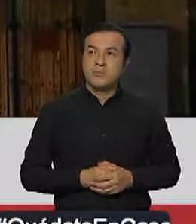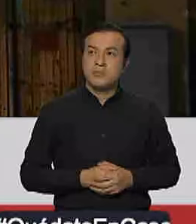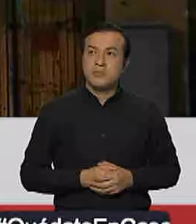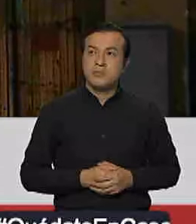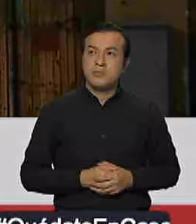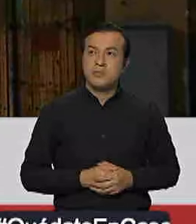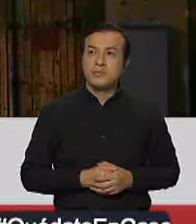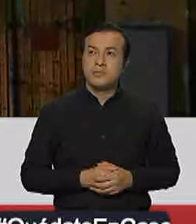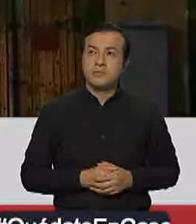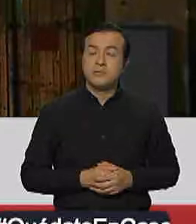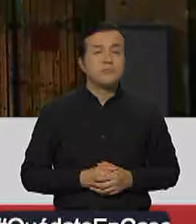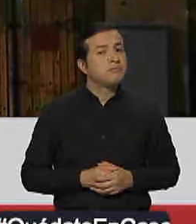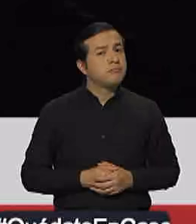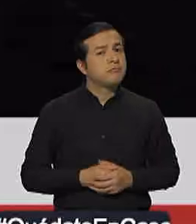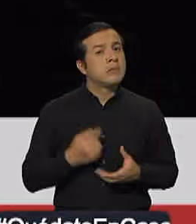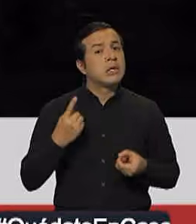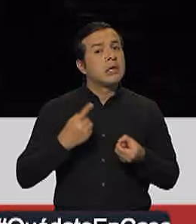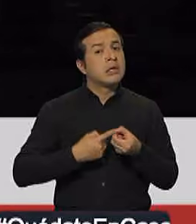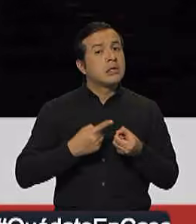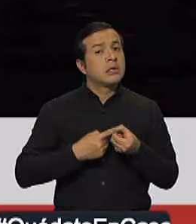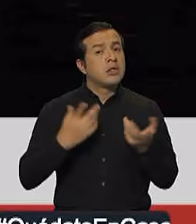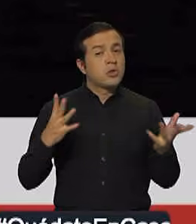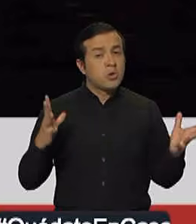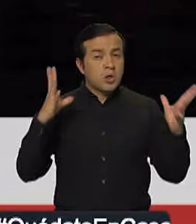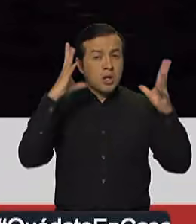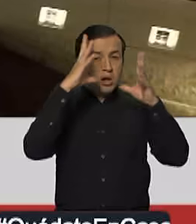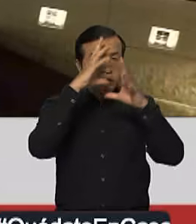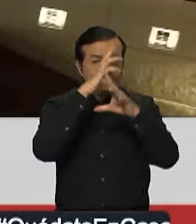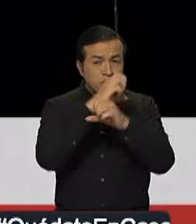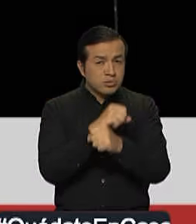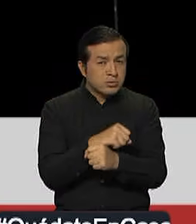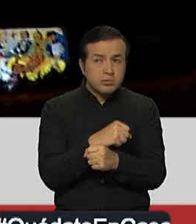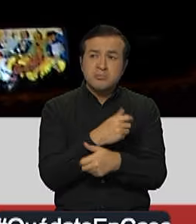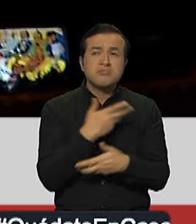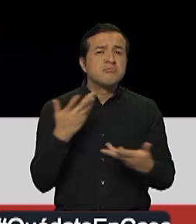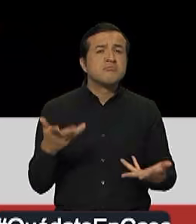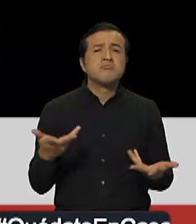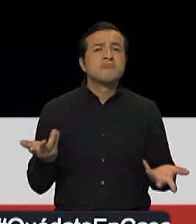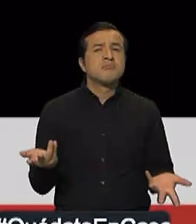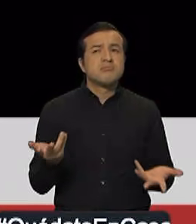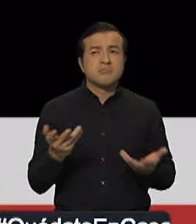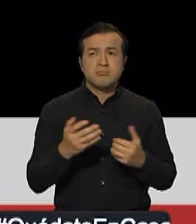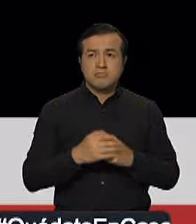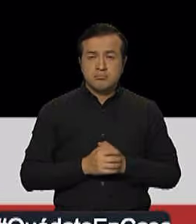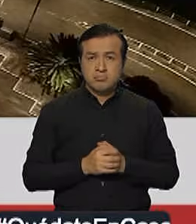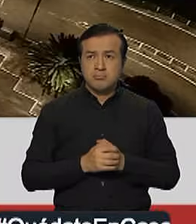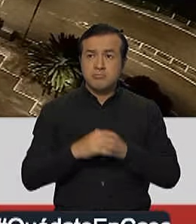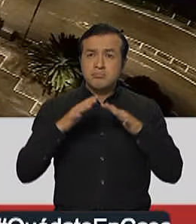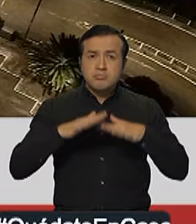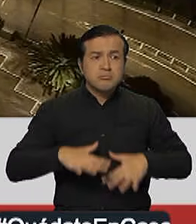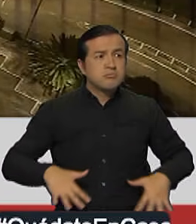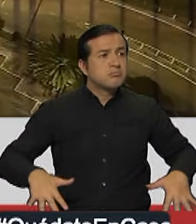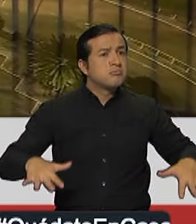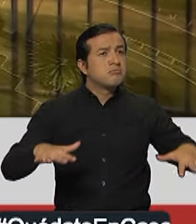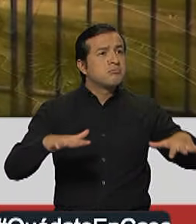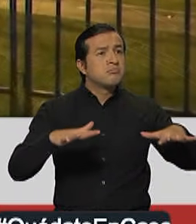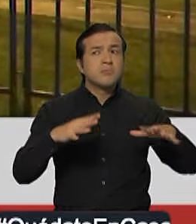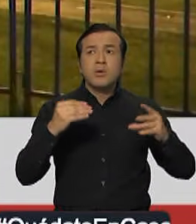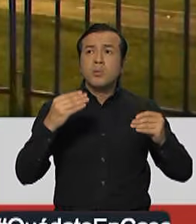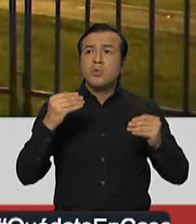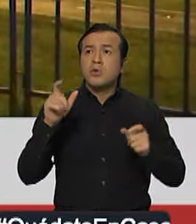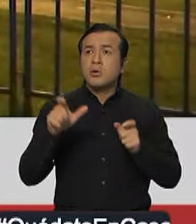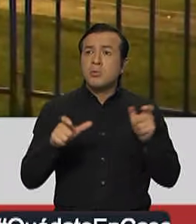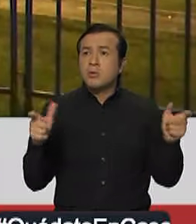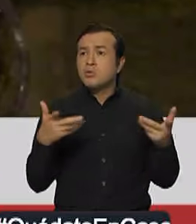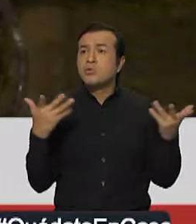¿Qué sucede en Quito durante estas noches de cuarentena? En medio de la soledad de la urbe hay muchas personas